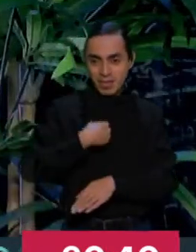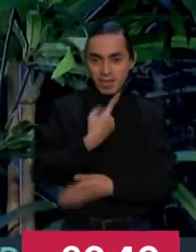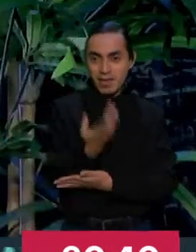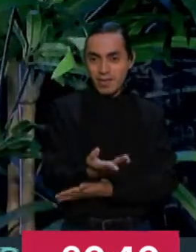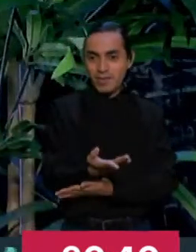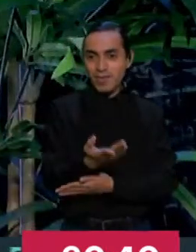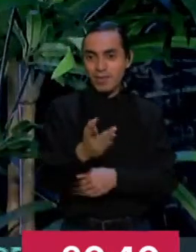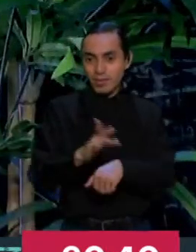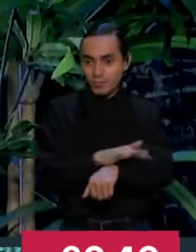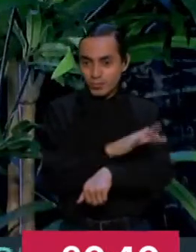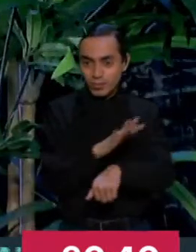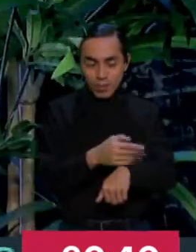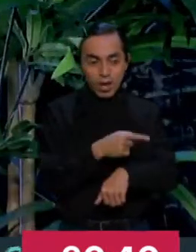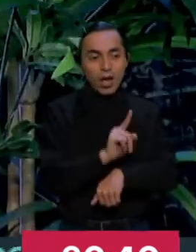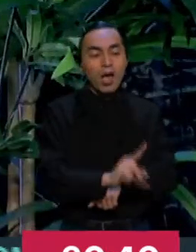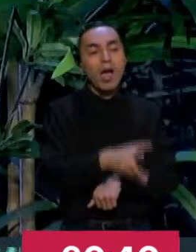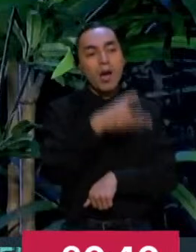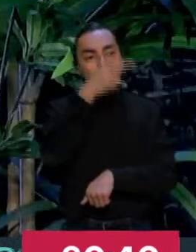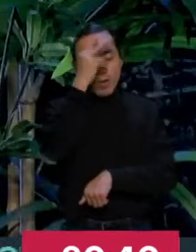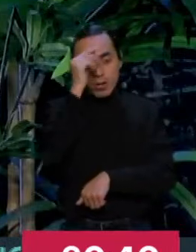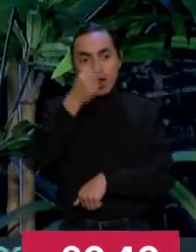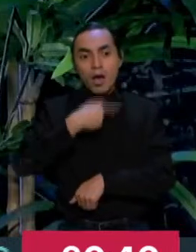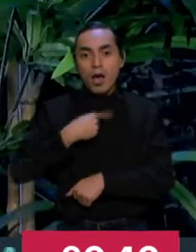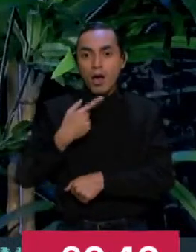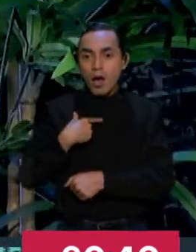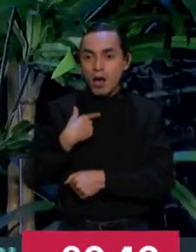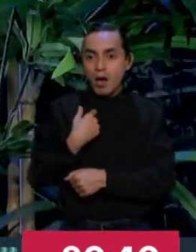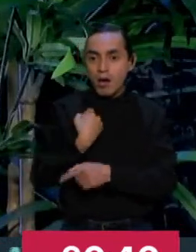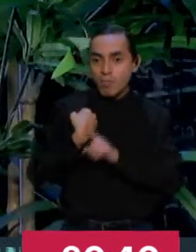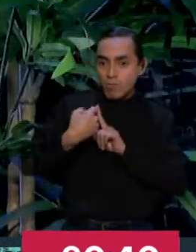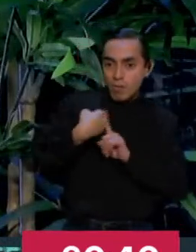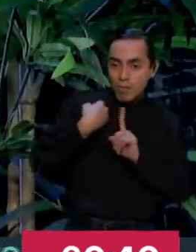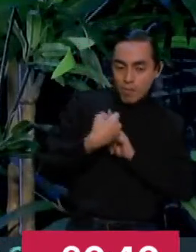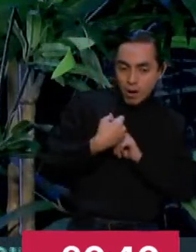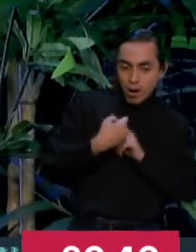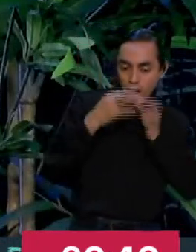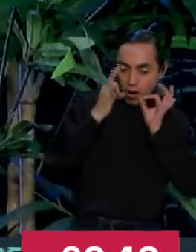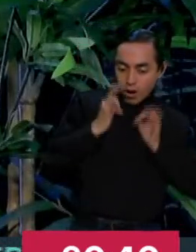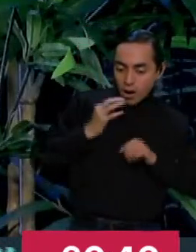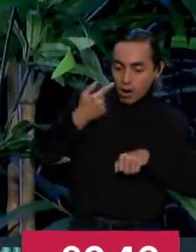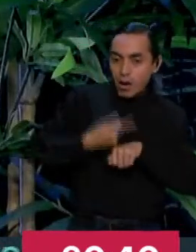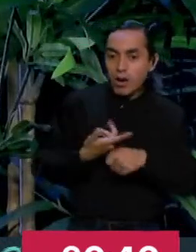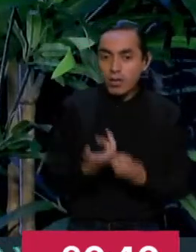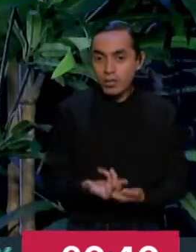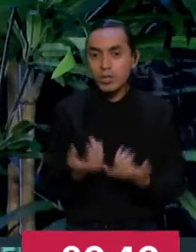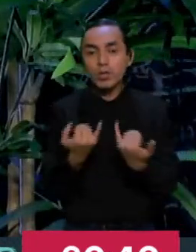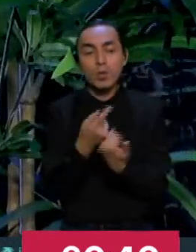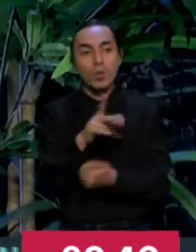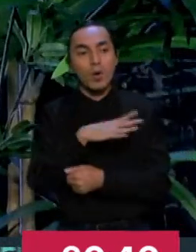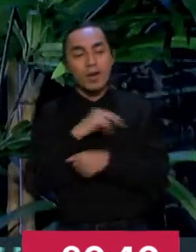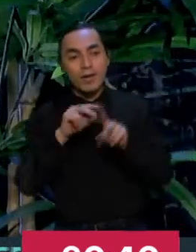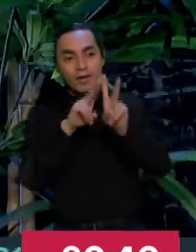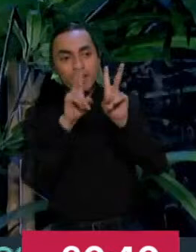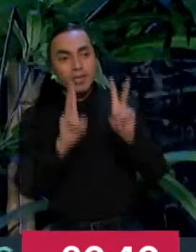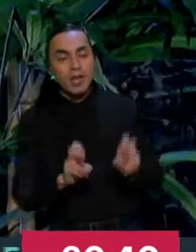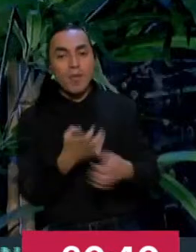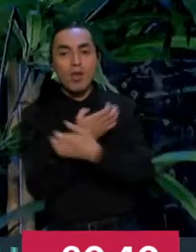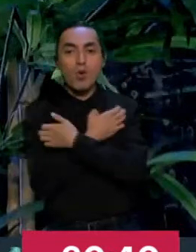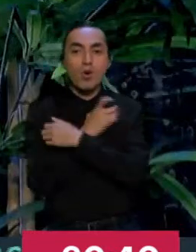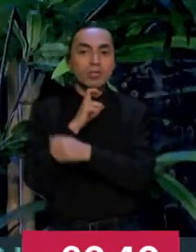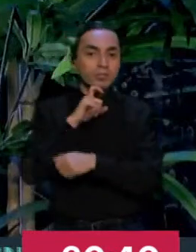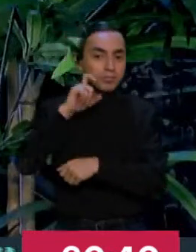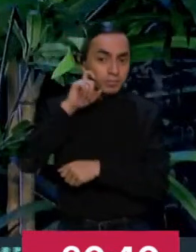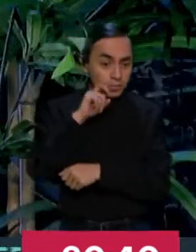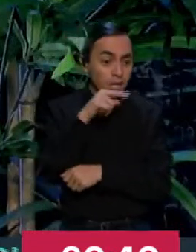aprendan a reconocer cuando son víctimas de un abuso, pero por otro lado también el tema de la educación sexual en específico, ¿está